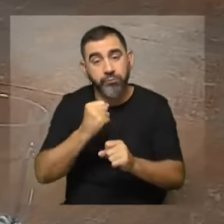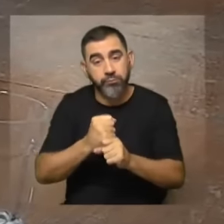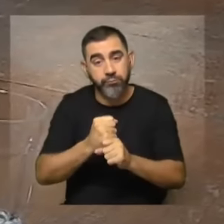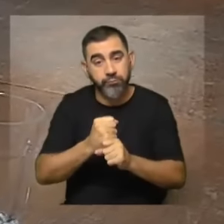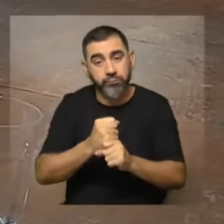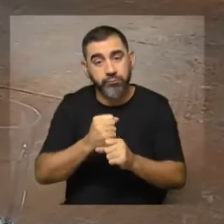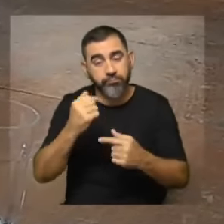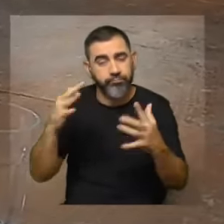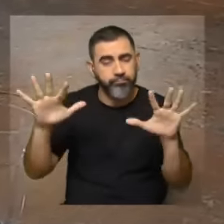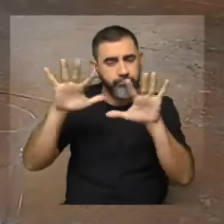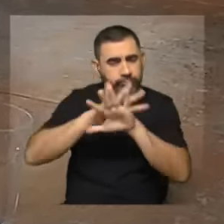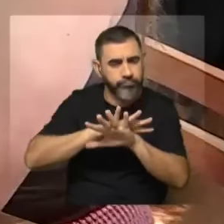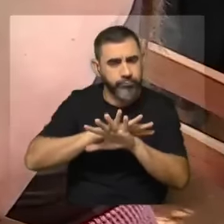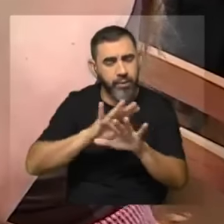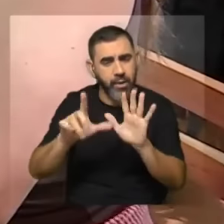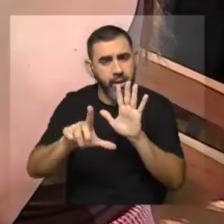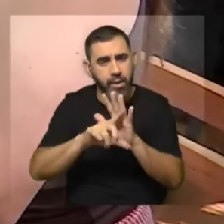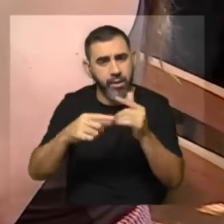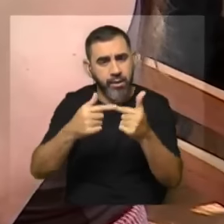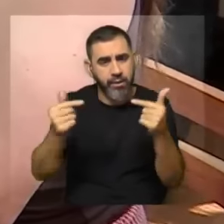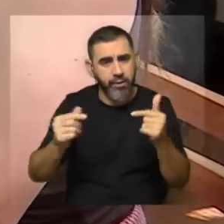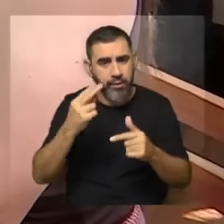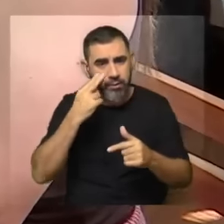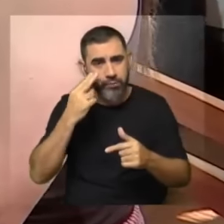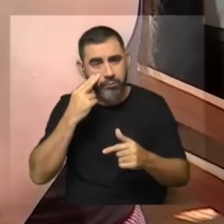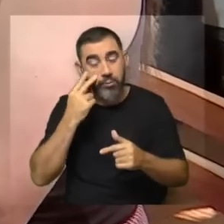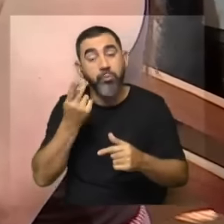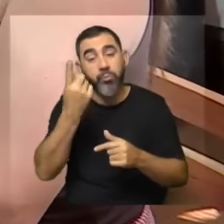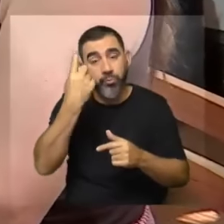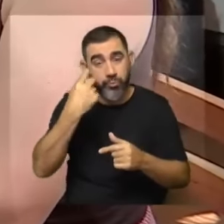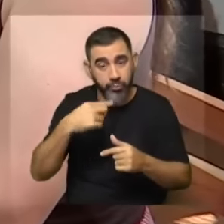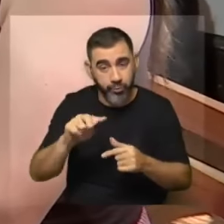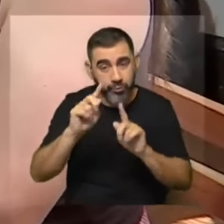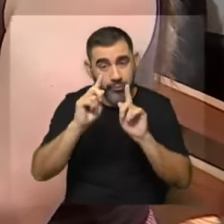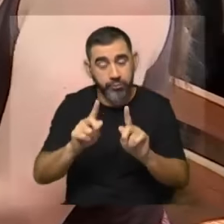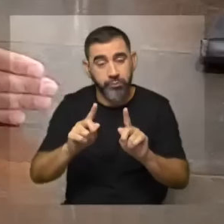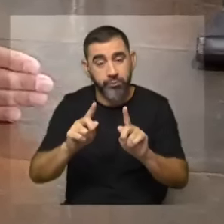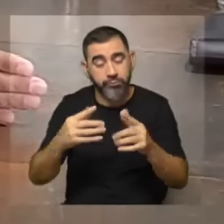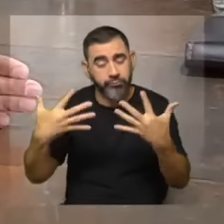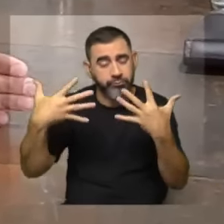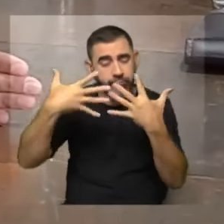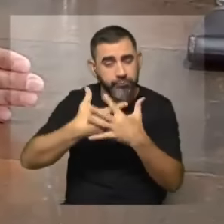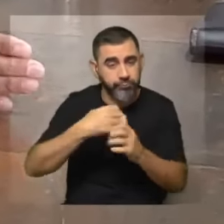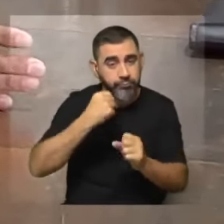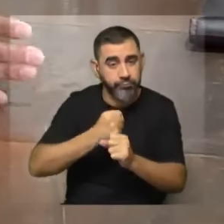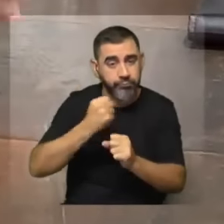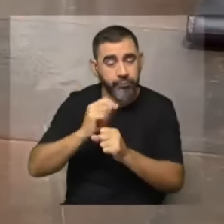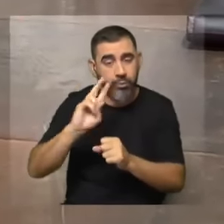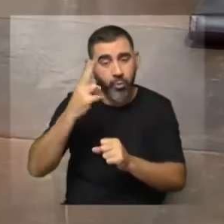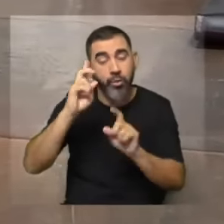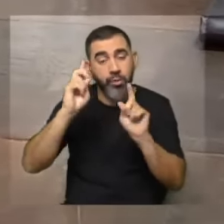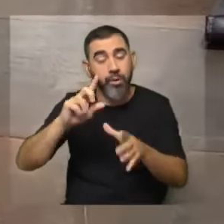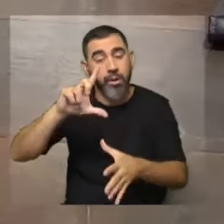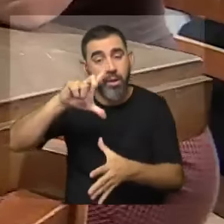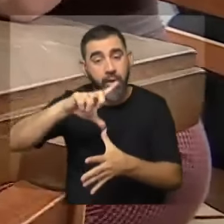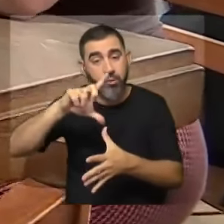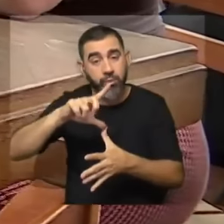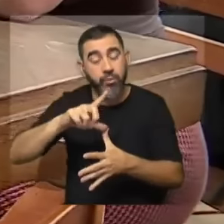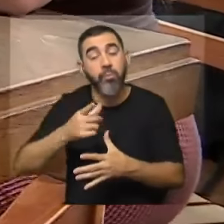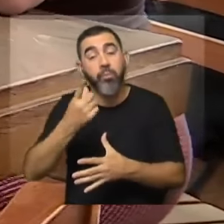grises en materia de legislación y que eso es lo que ha provocado también la precariedad del mismo en el Uruguay y en Latinoamérica por eso